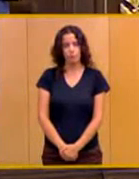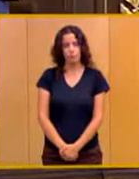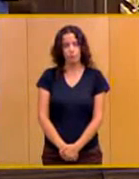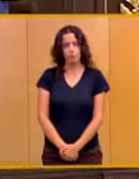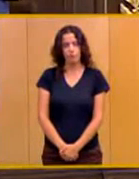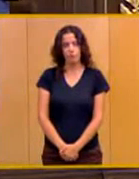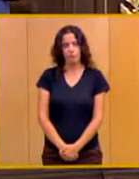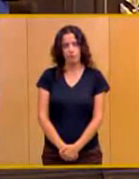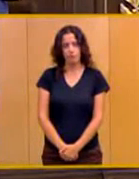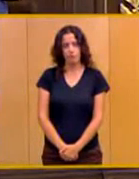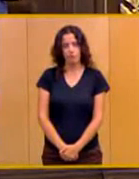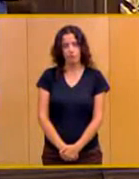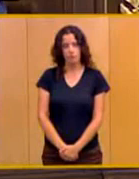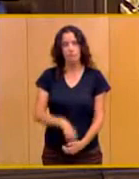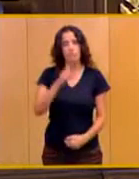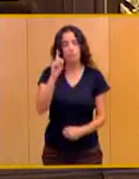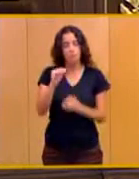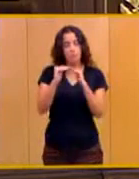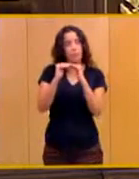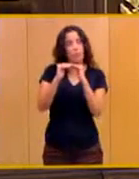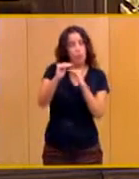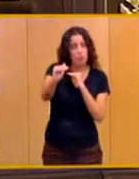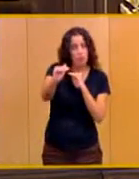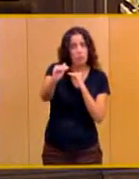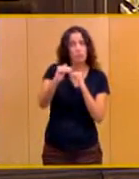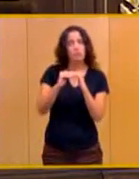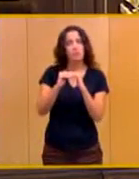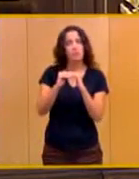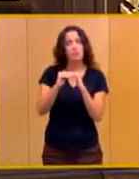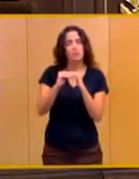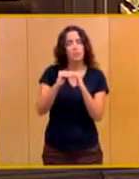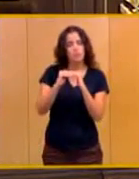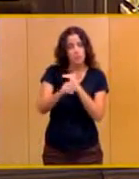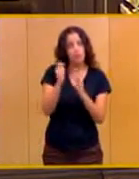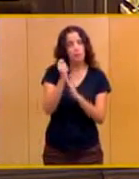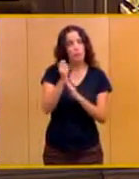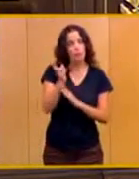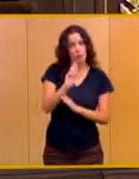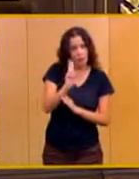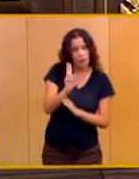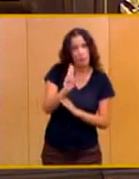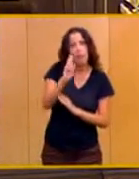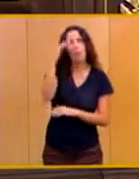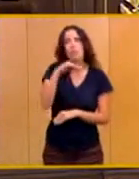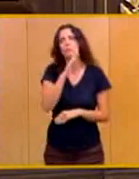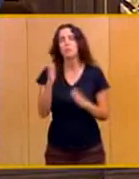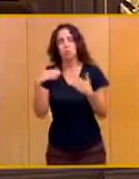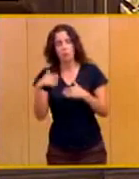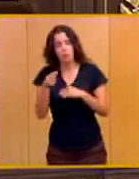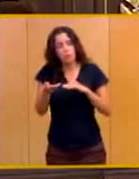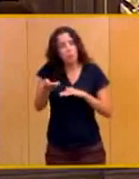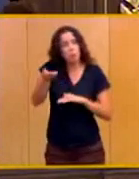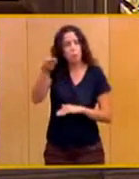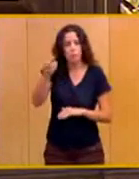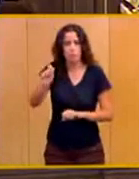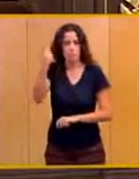Y ha dicho que en la congelación lo sufren las pensiones de viudedad, de orfandad, que son las que más hemos subido, en